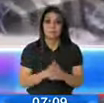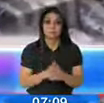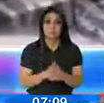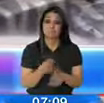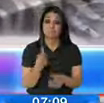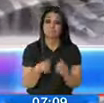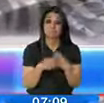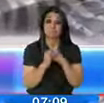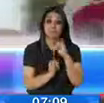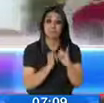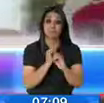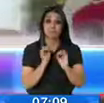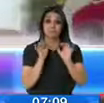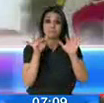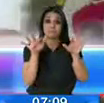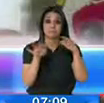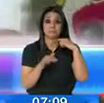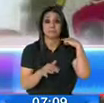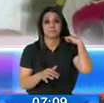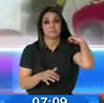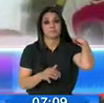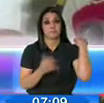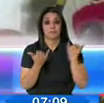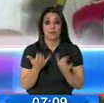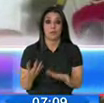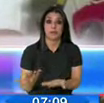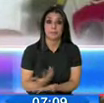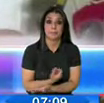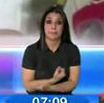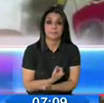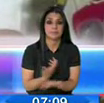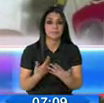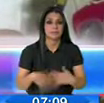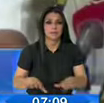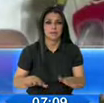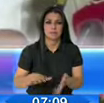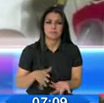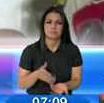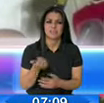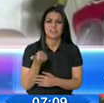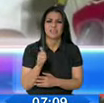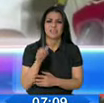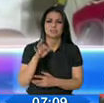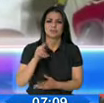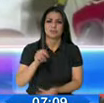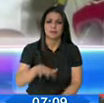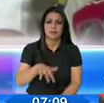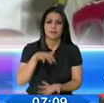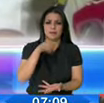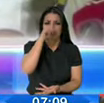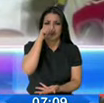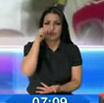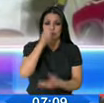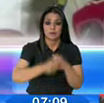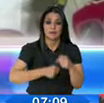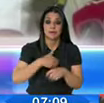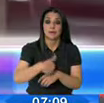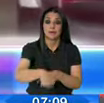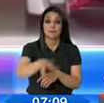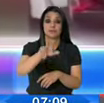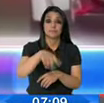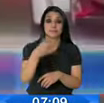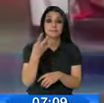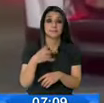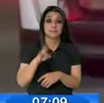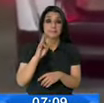mercados internacionales. Con esta incautación estamos ya sobrepasando las 10 toneladas de droga durante el año 2017.